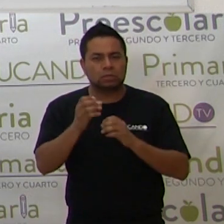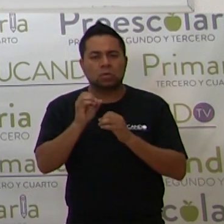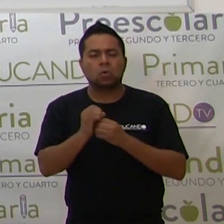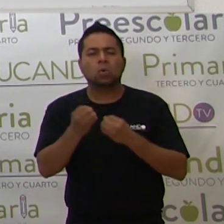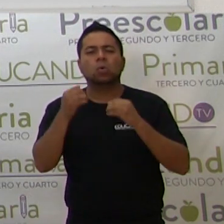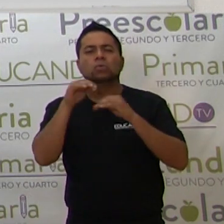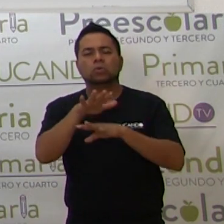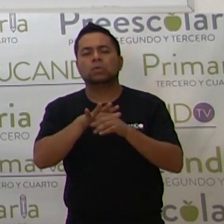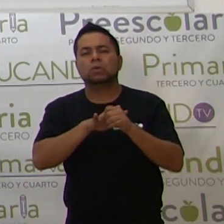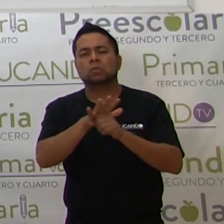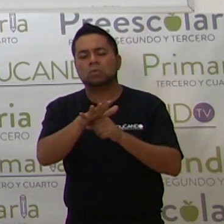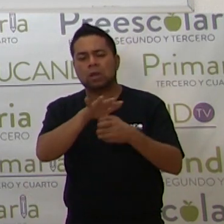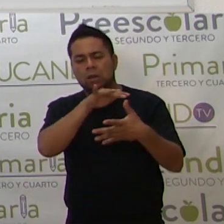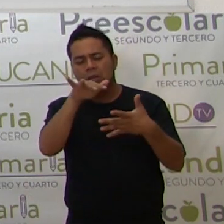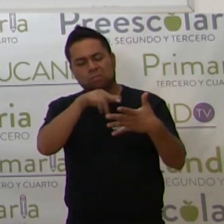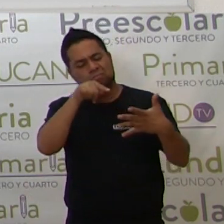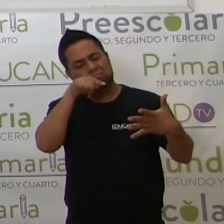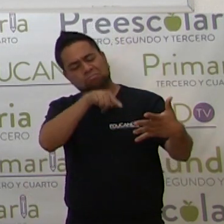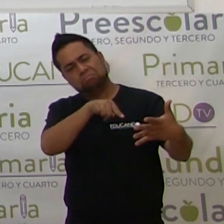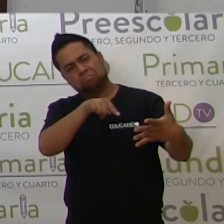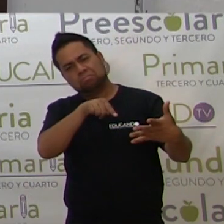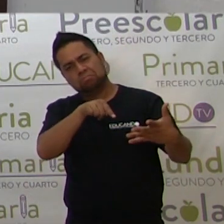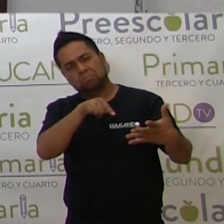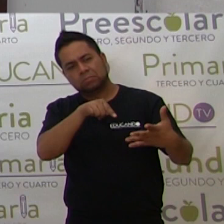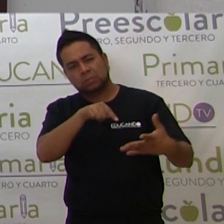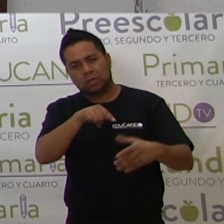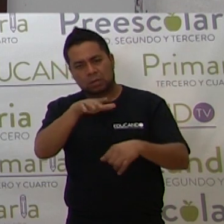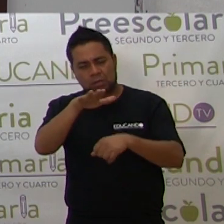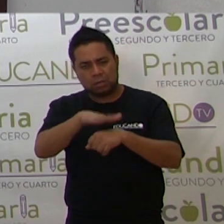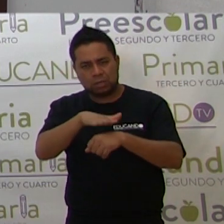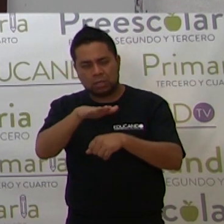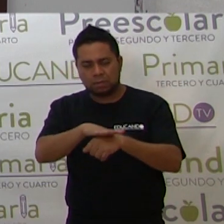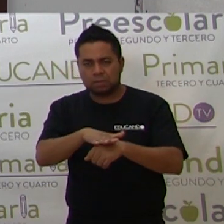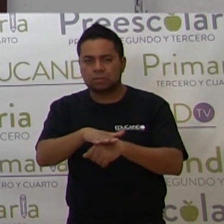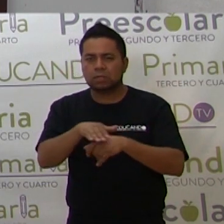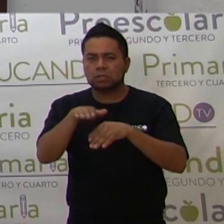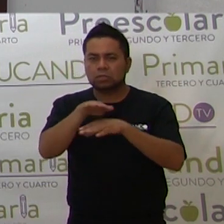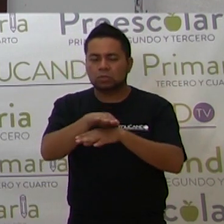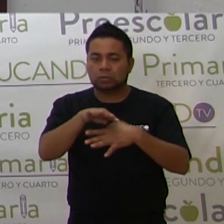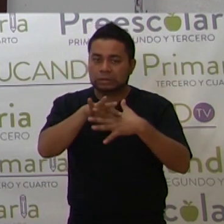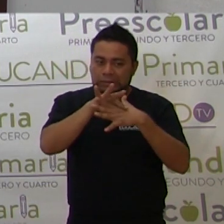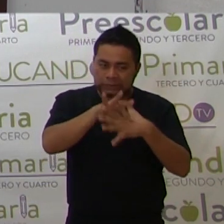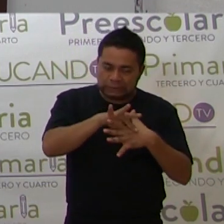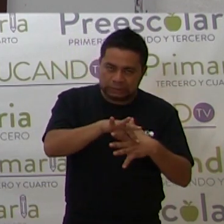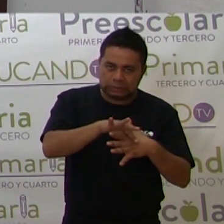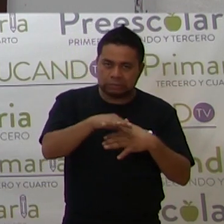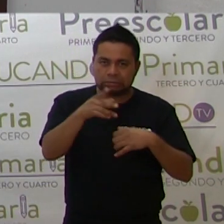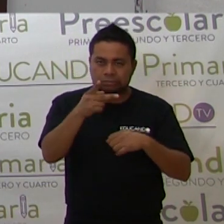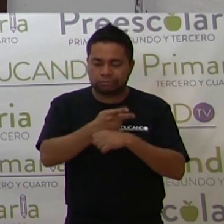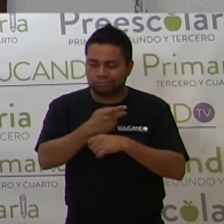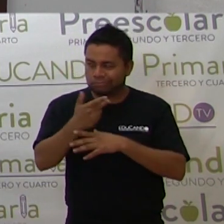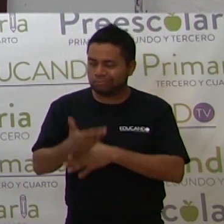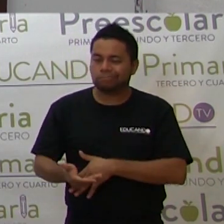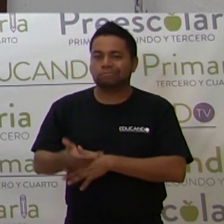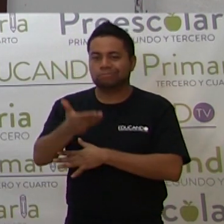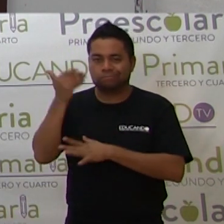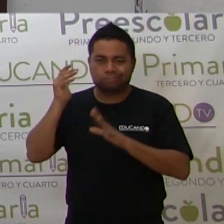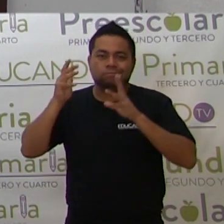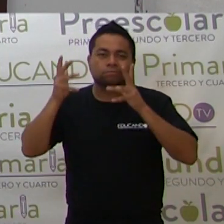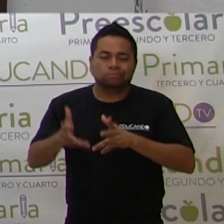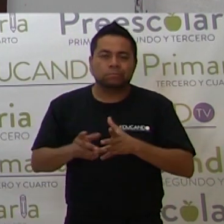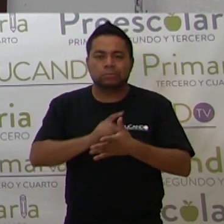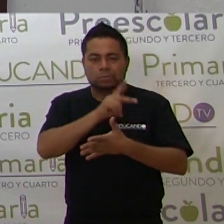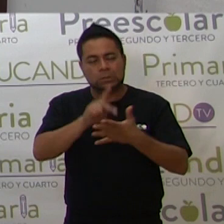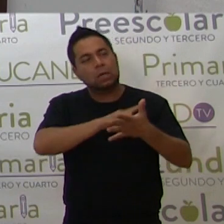tratar nuestro texto, haciendo una referencia a un hecho ocurrido en el pasado. Volvemos